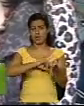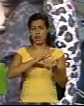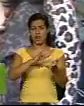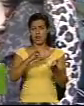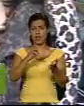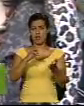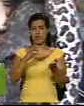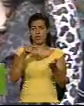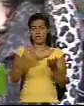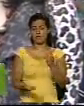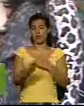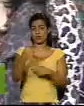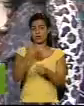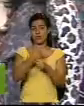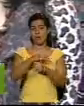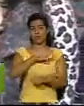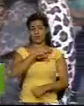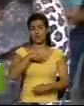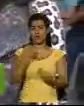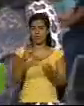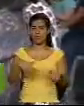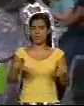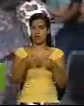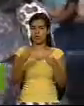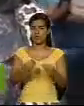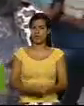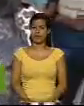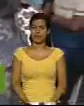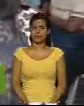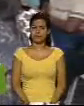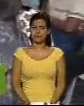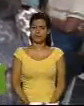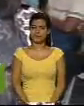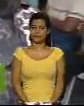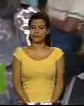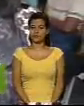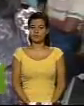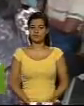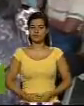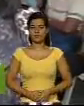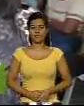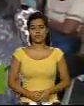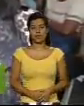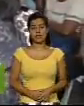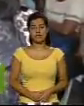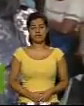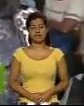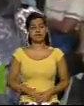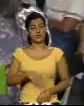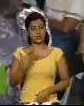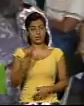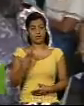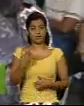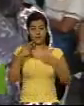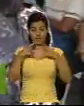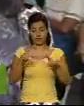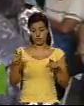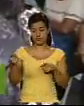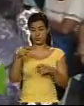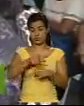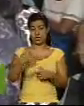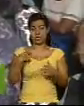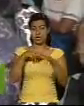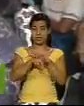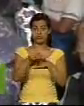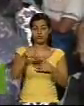importante obra como es esta misión. Bueno, aparte de este beneficio y del ingreso de ellos a través